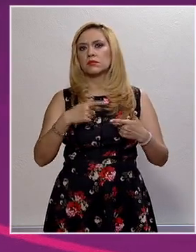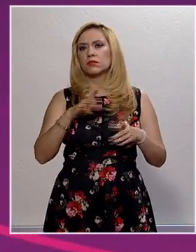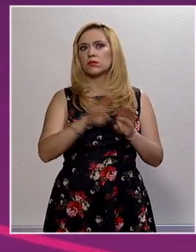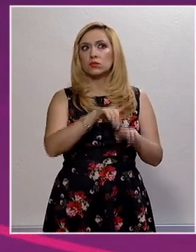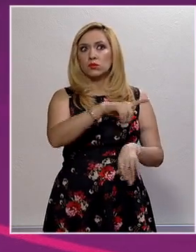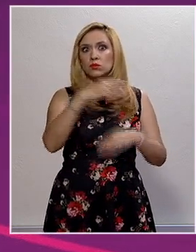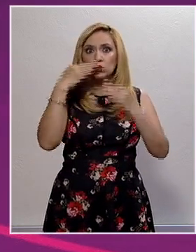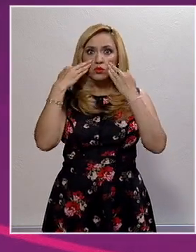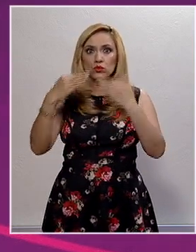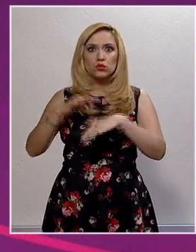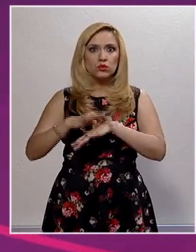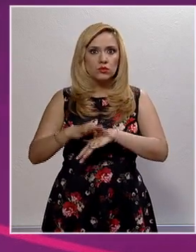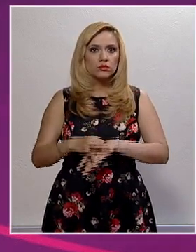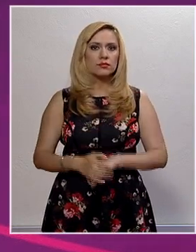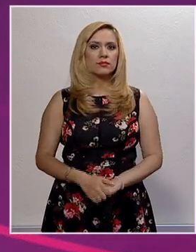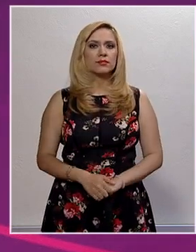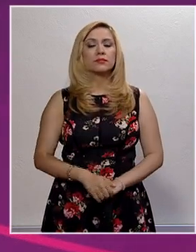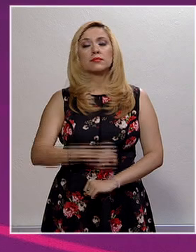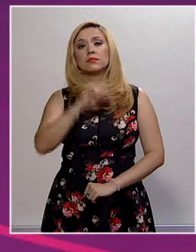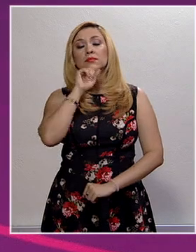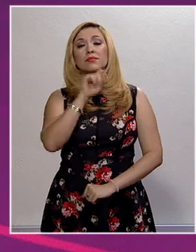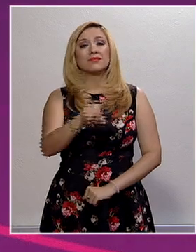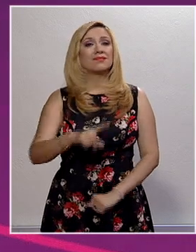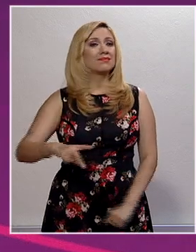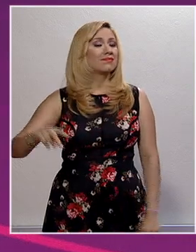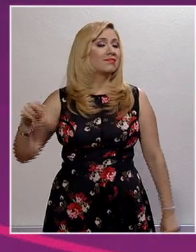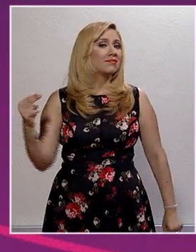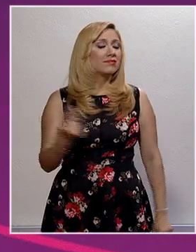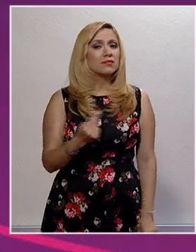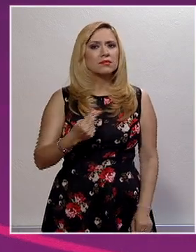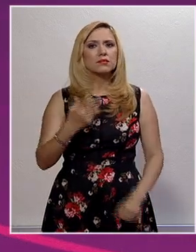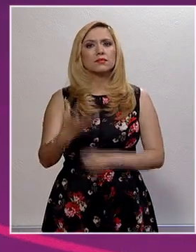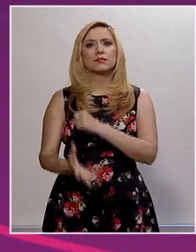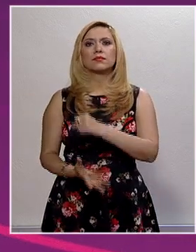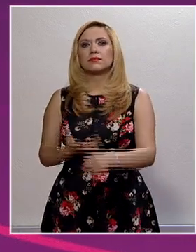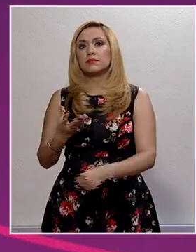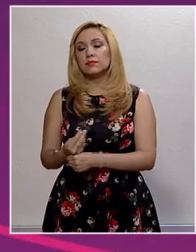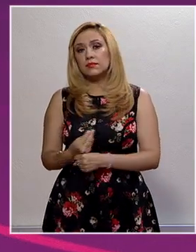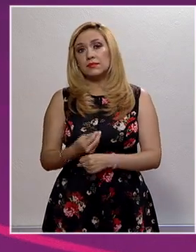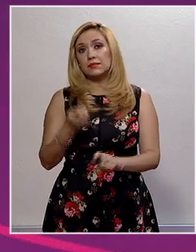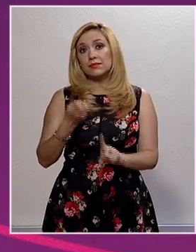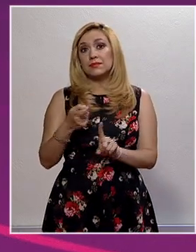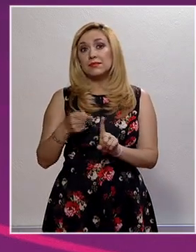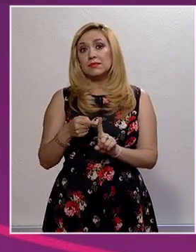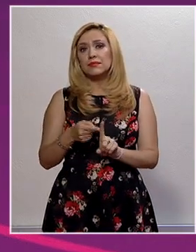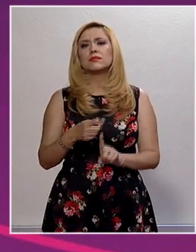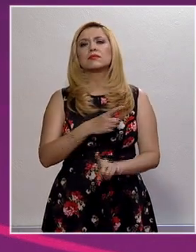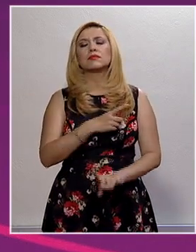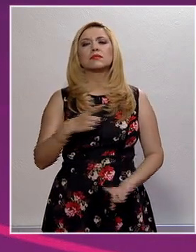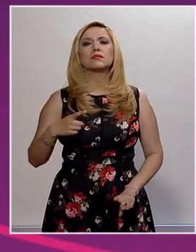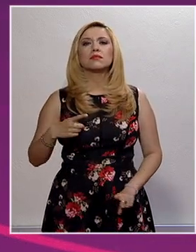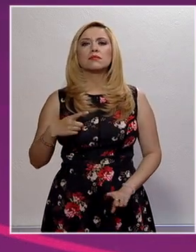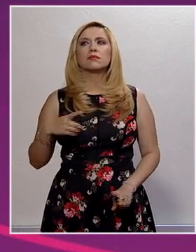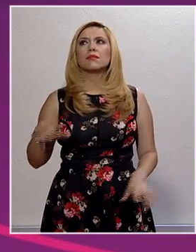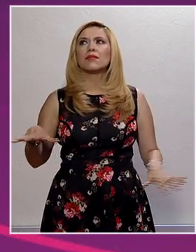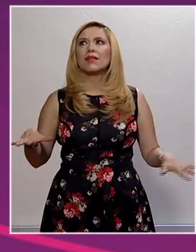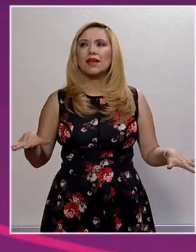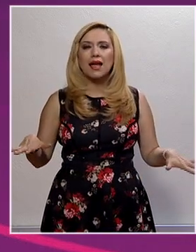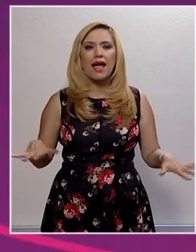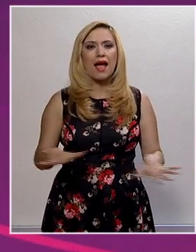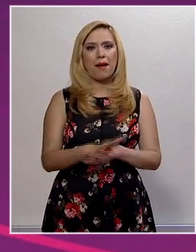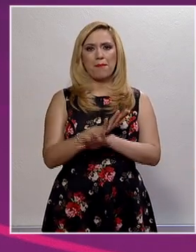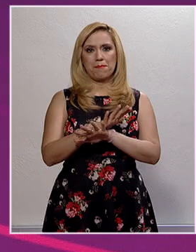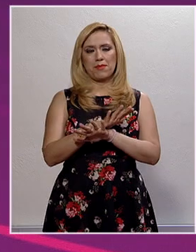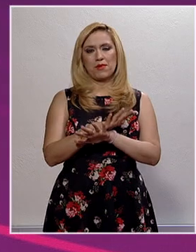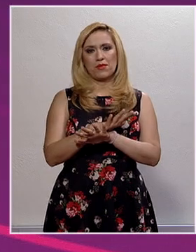esta sentencia estableció la necesidad de que las reparaciones en este tipo de caso tengan una vocación transformadora y